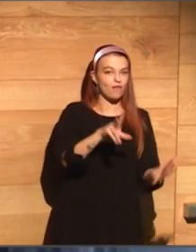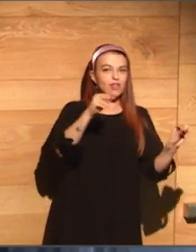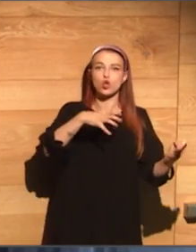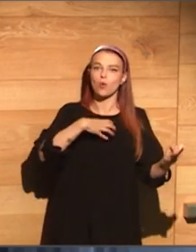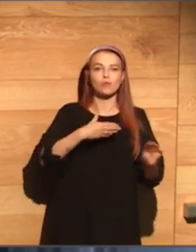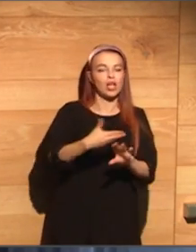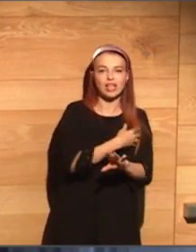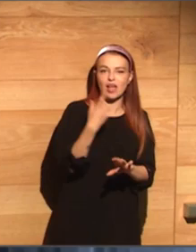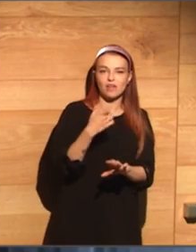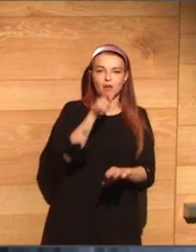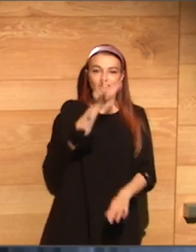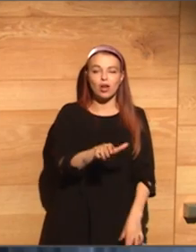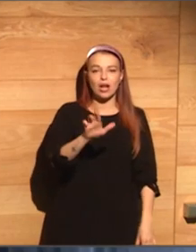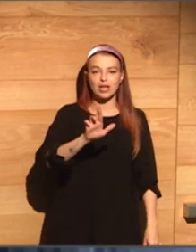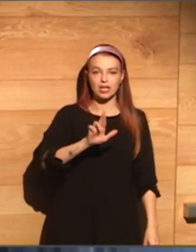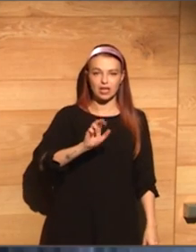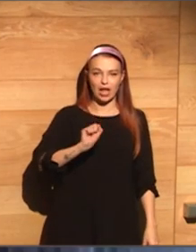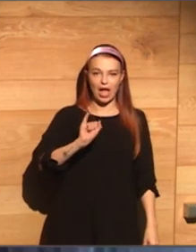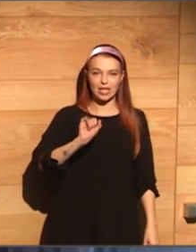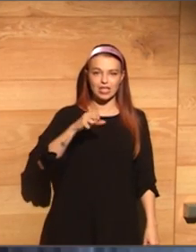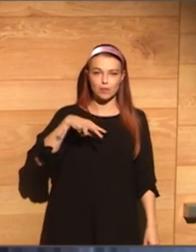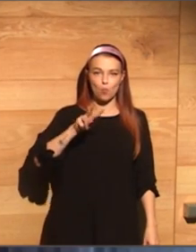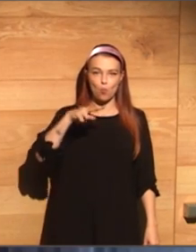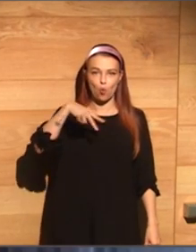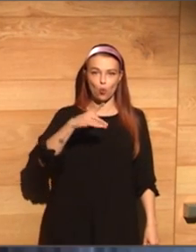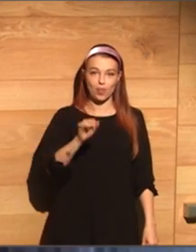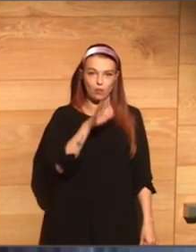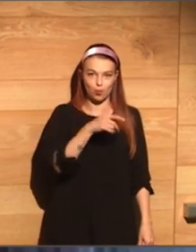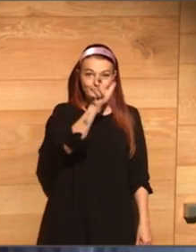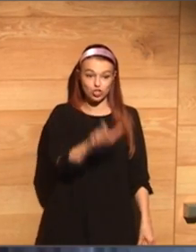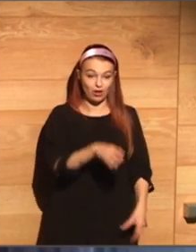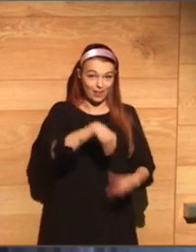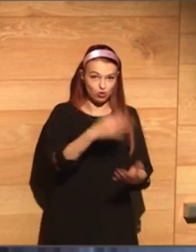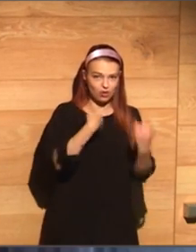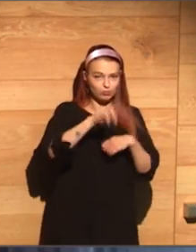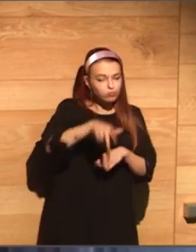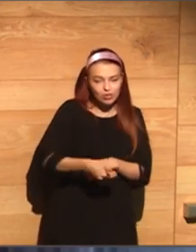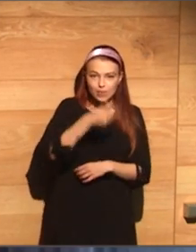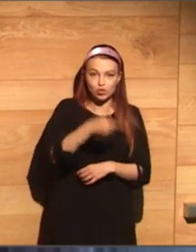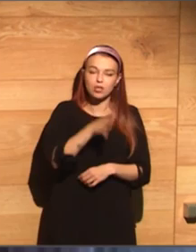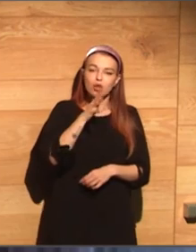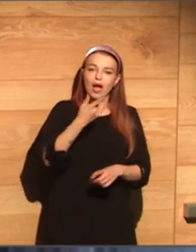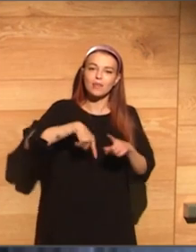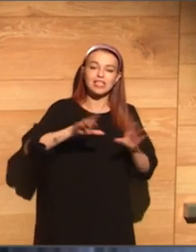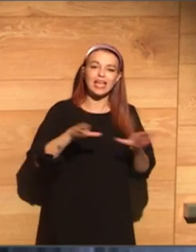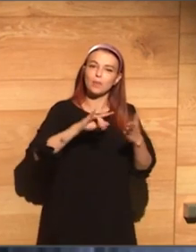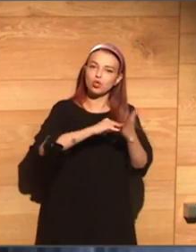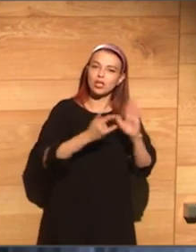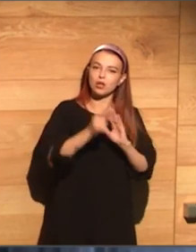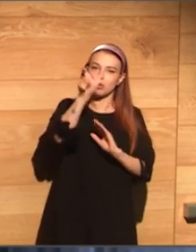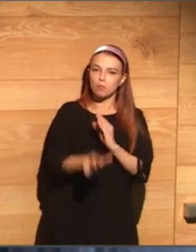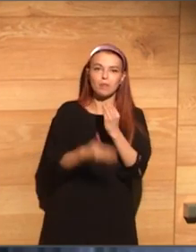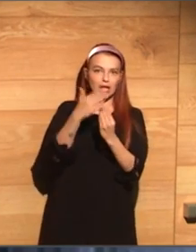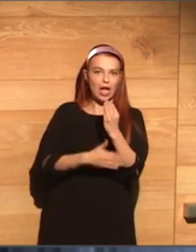sin hablar de Raimunda, porque es muy importante en esta película y además el equipo técnico le tenía muchísimo cariño y la trataban muy